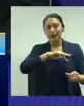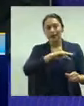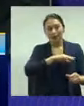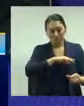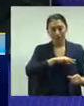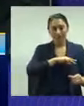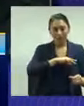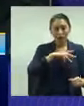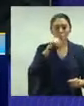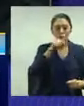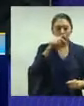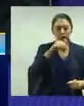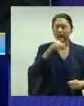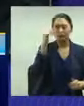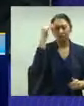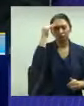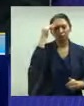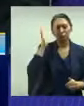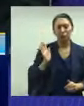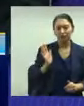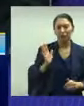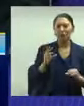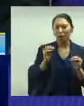pocos que inició en la gestión.